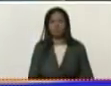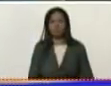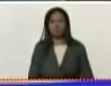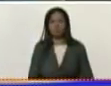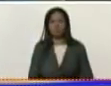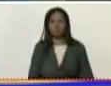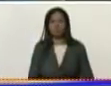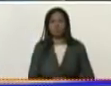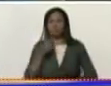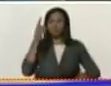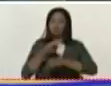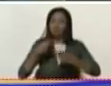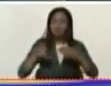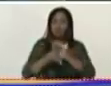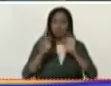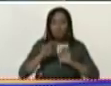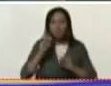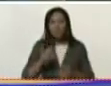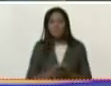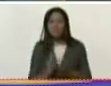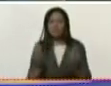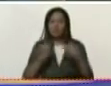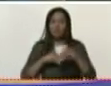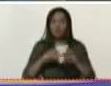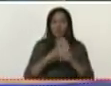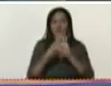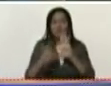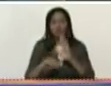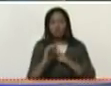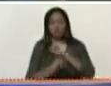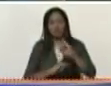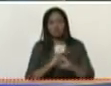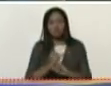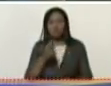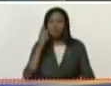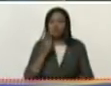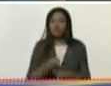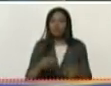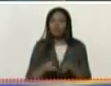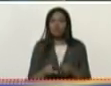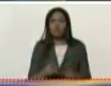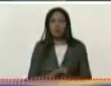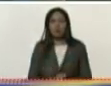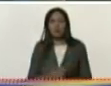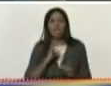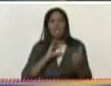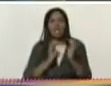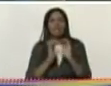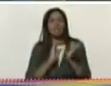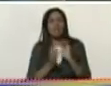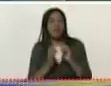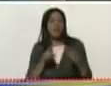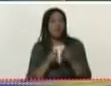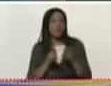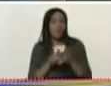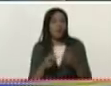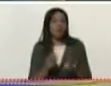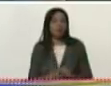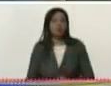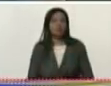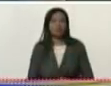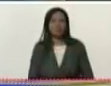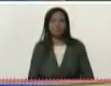Es una obligación de acuerdo al derecho internacional, es una obligación ética, ética.